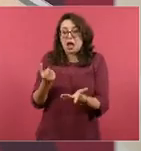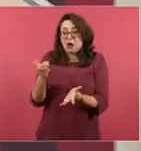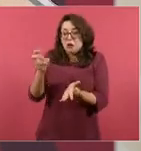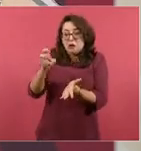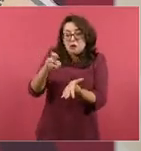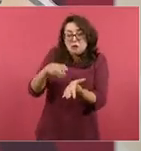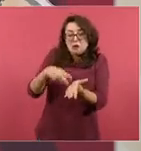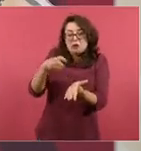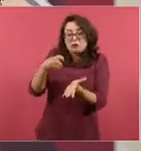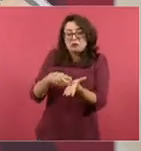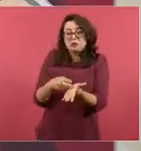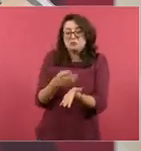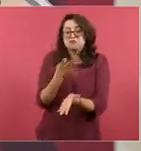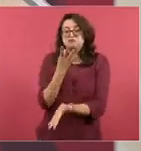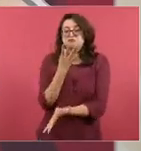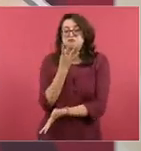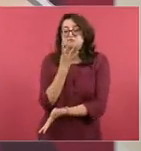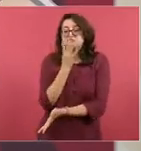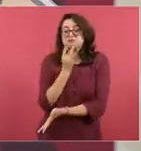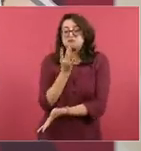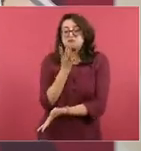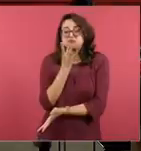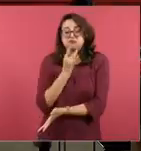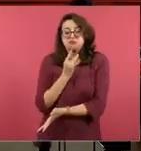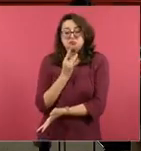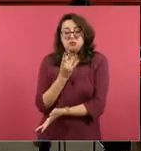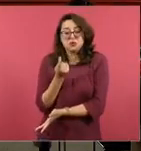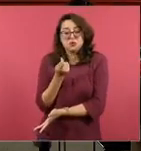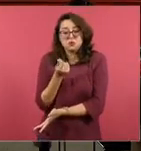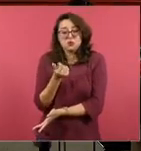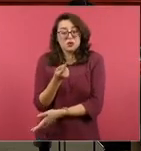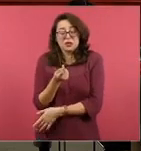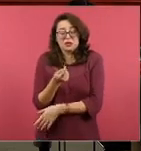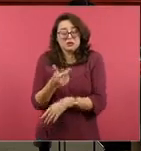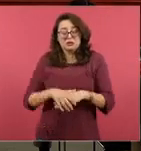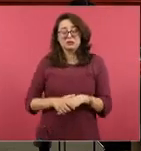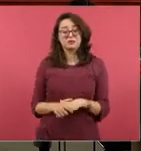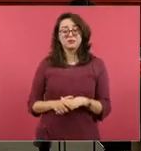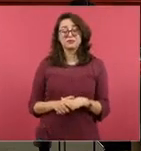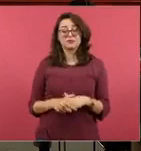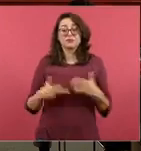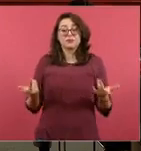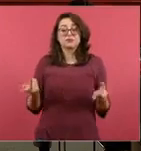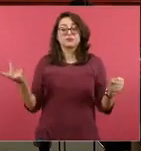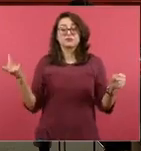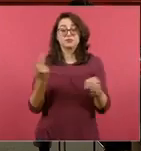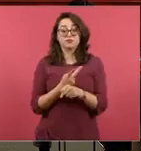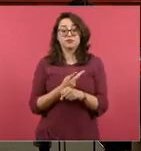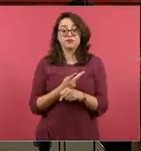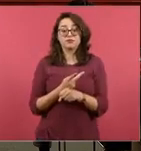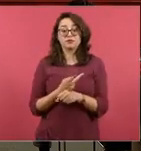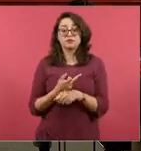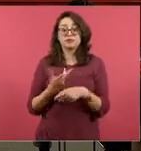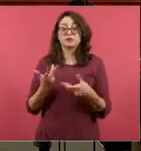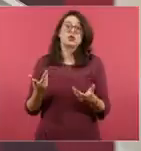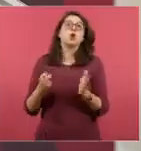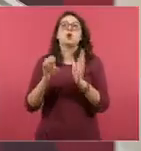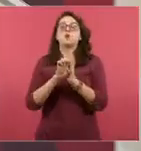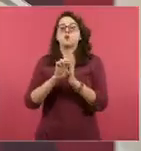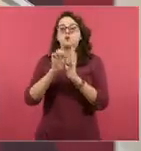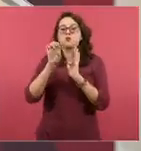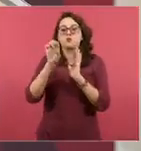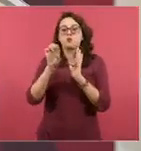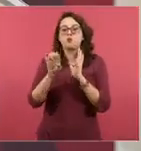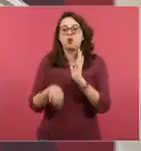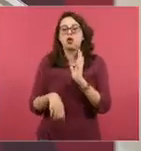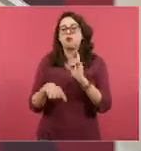que ver con todo el contenido, que es lo que platicaba el maestro Gonzalo, que en su penúltima lámina ahí dice